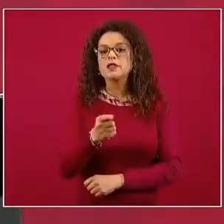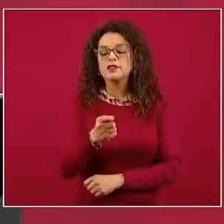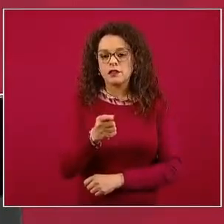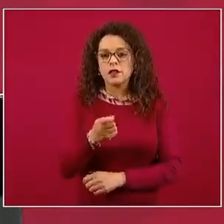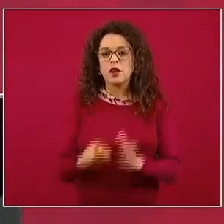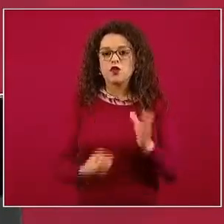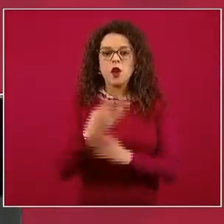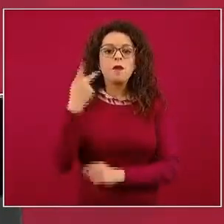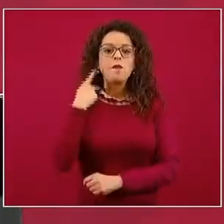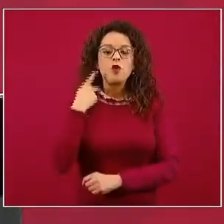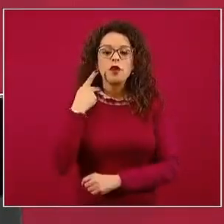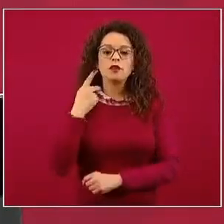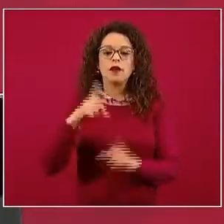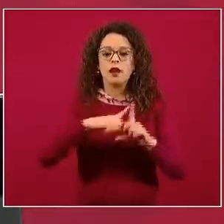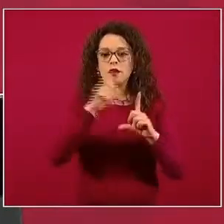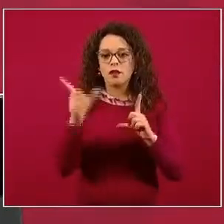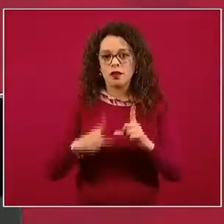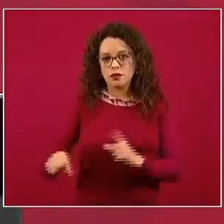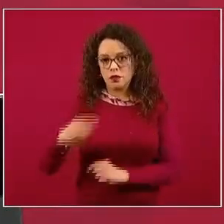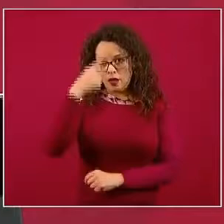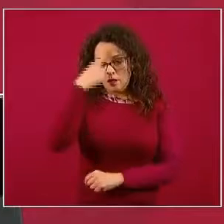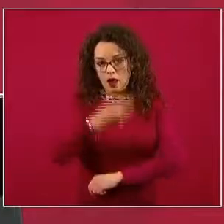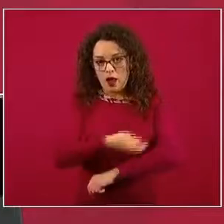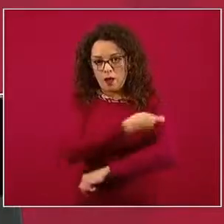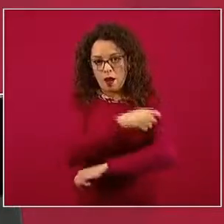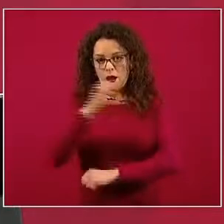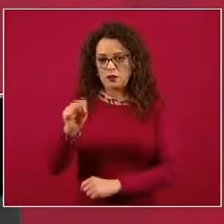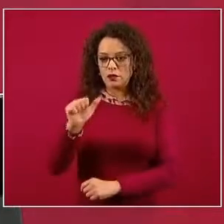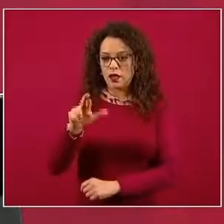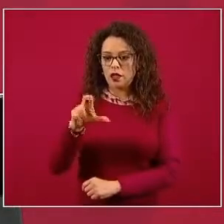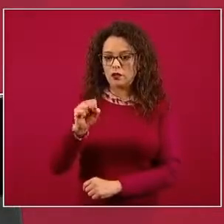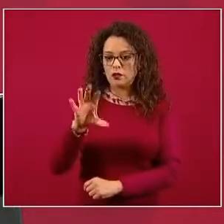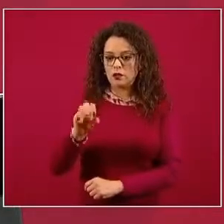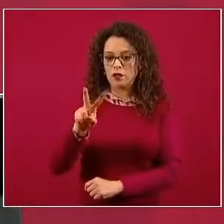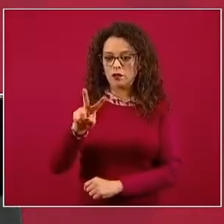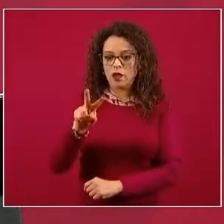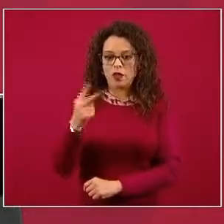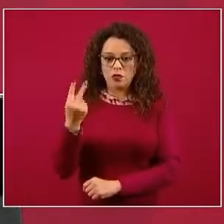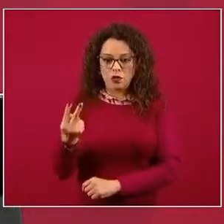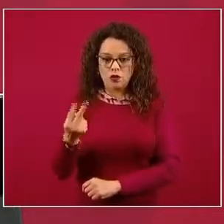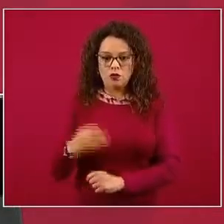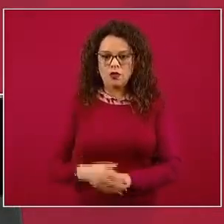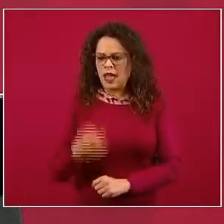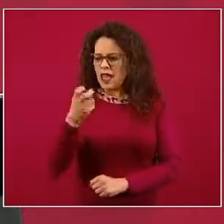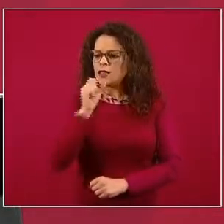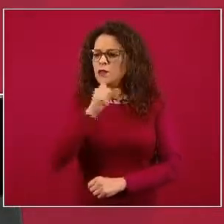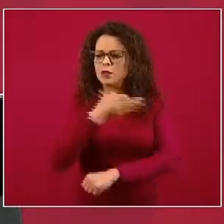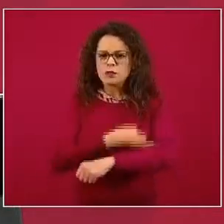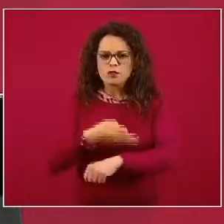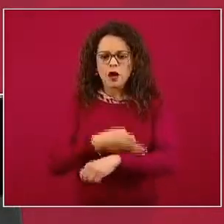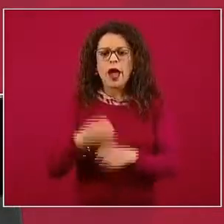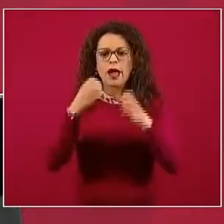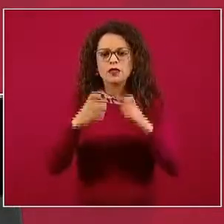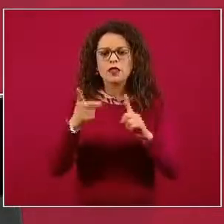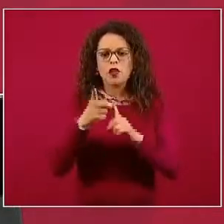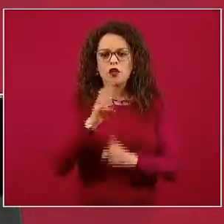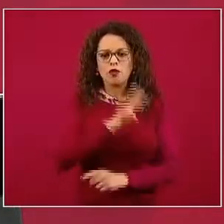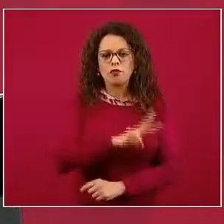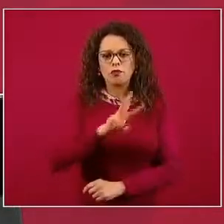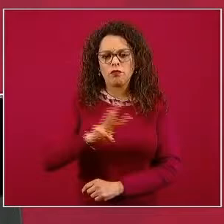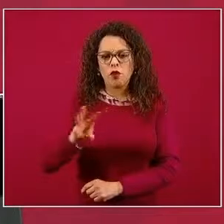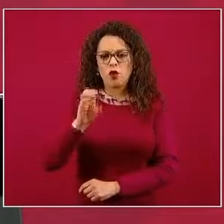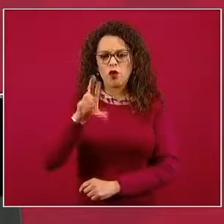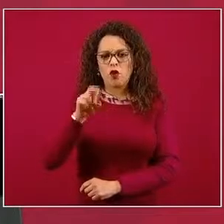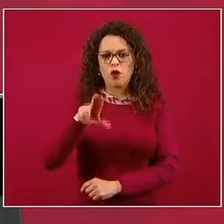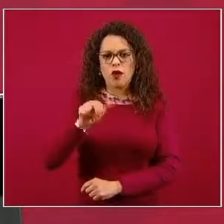vacunación contra el SARS-CoV-2 para prevenir COVID-19. El documento lo hicimos público esa misma tarde, está en el portal